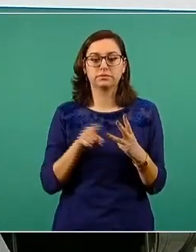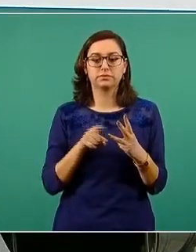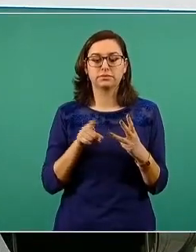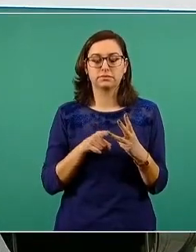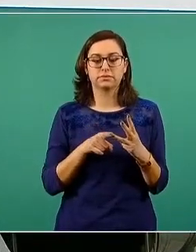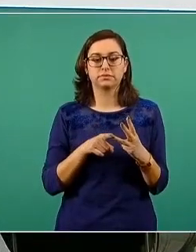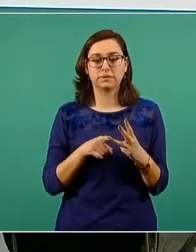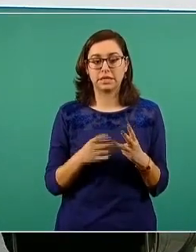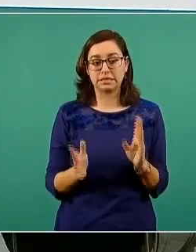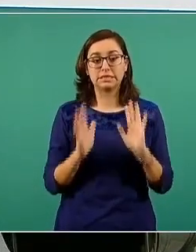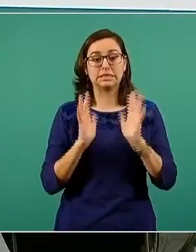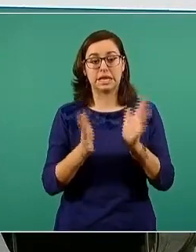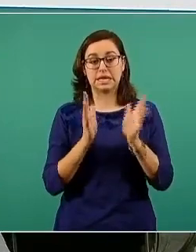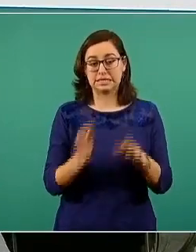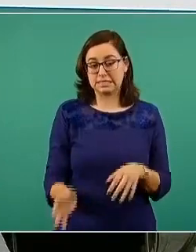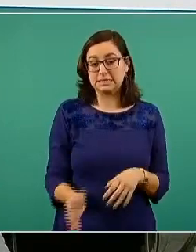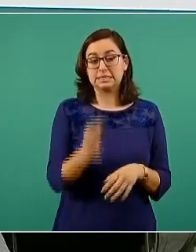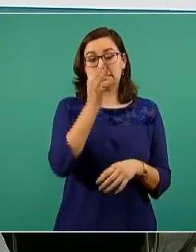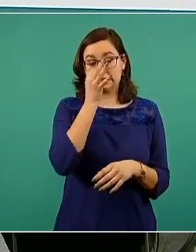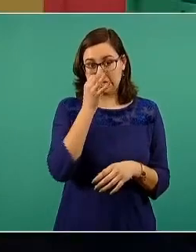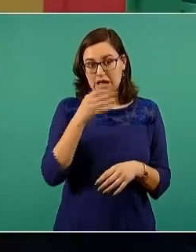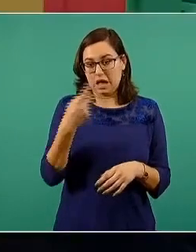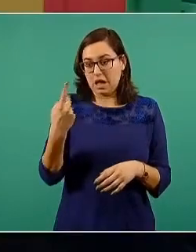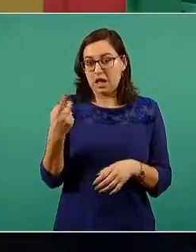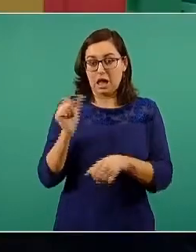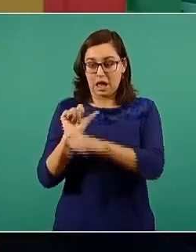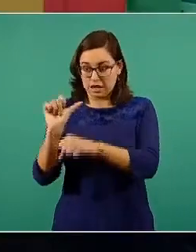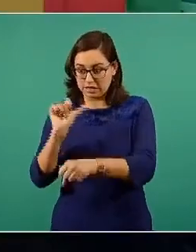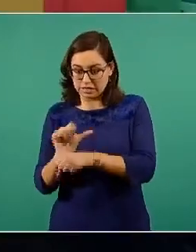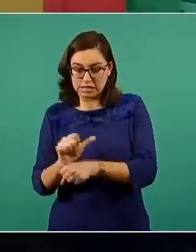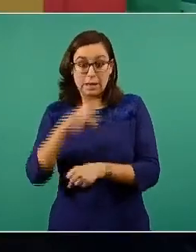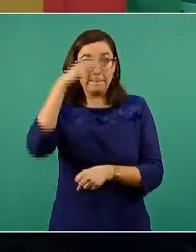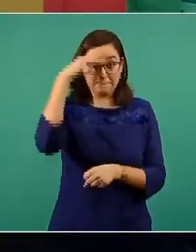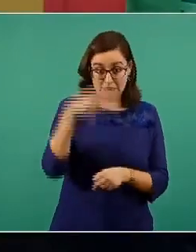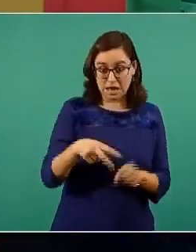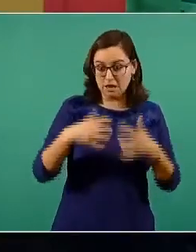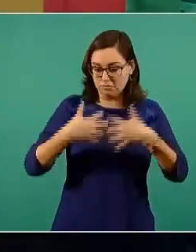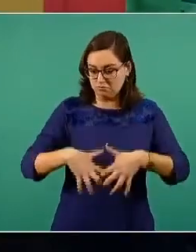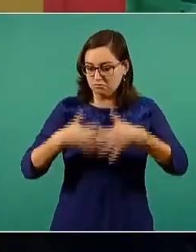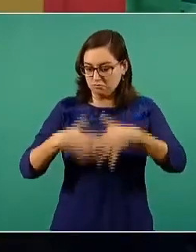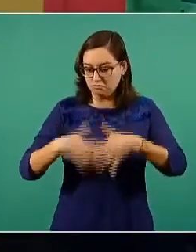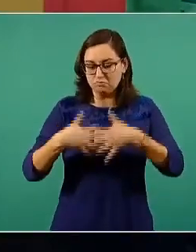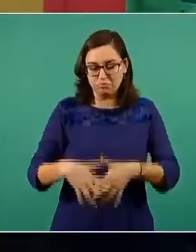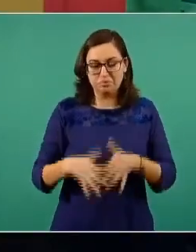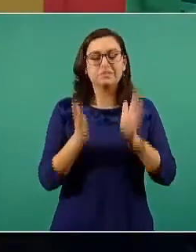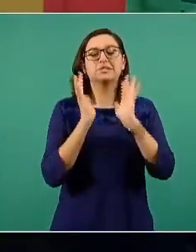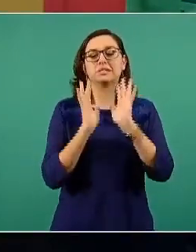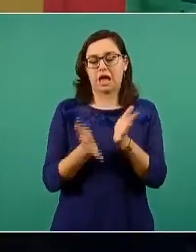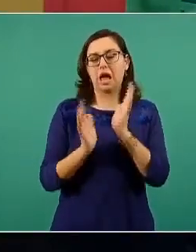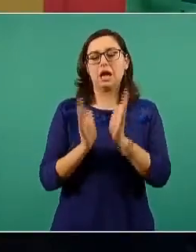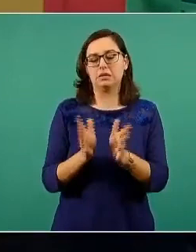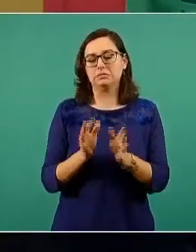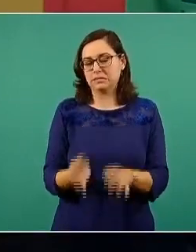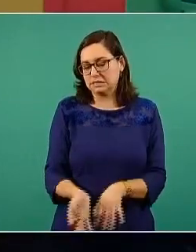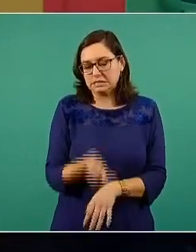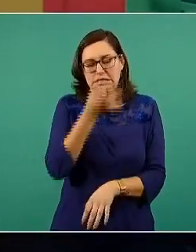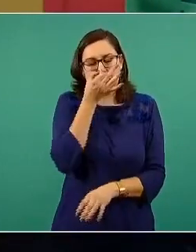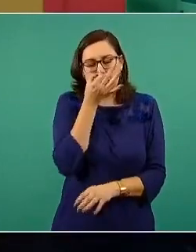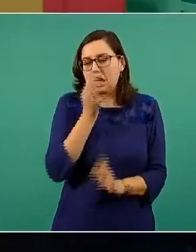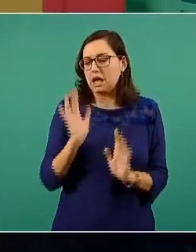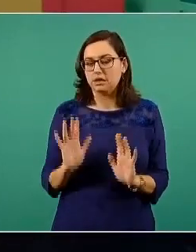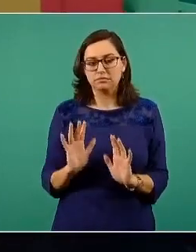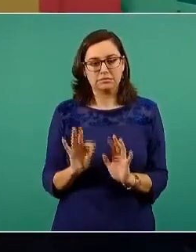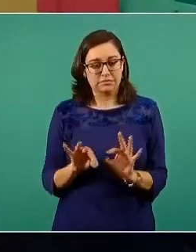enseguida estaremos teniendo ya lo que se fabrica en Argentina y se envasa en México. Estamos ya